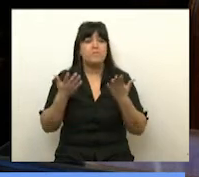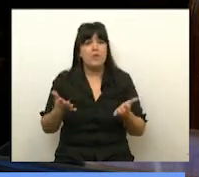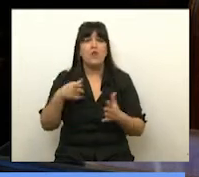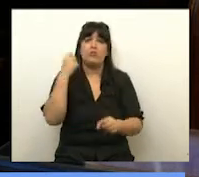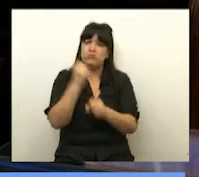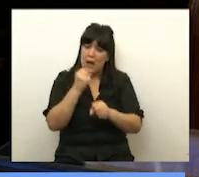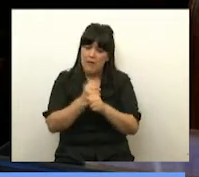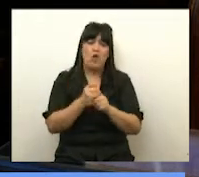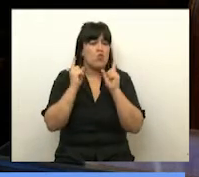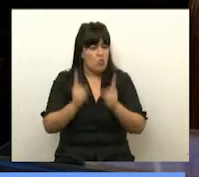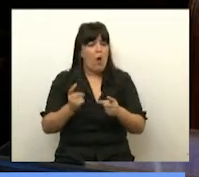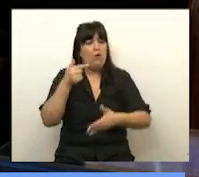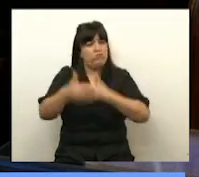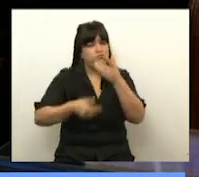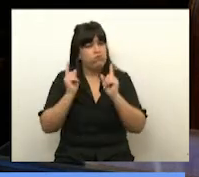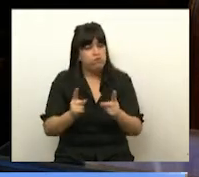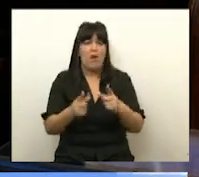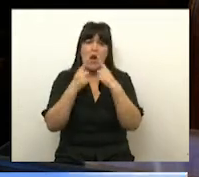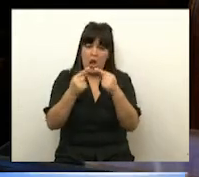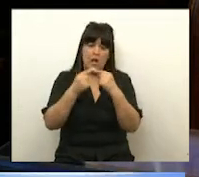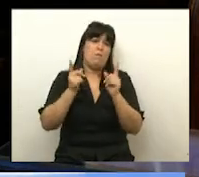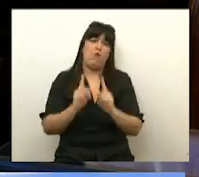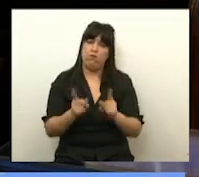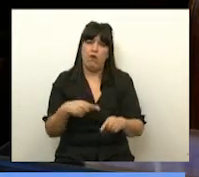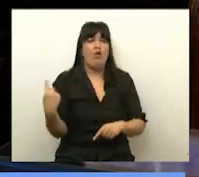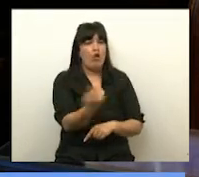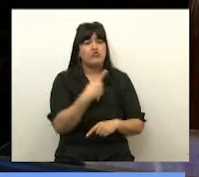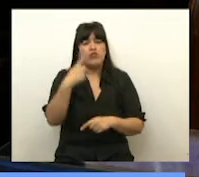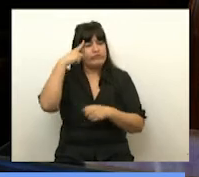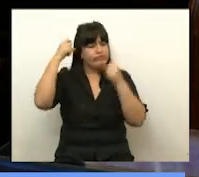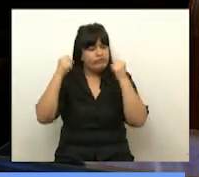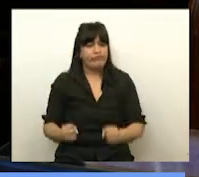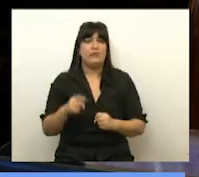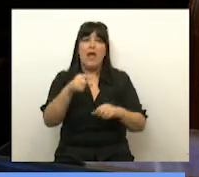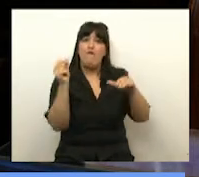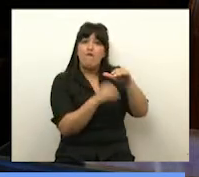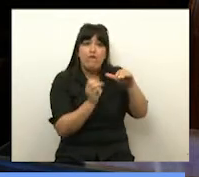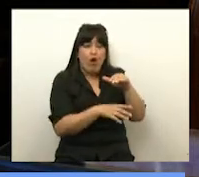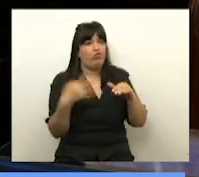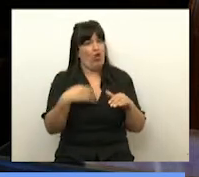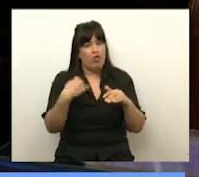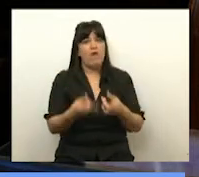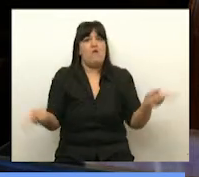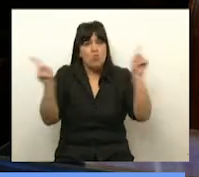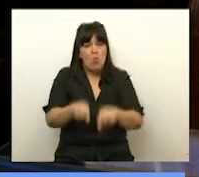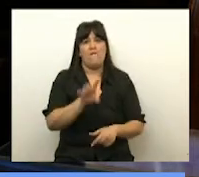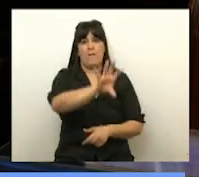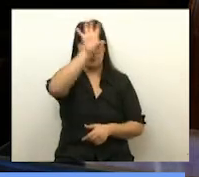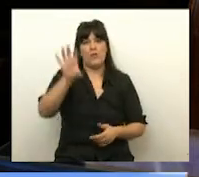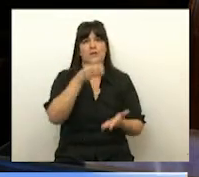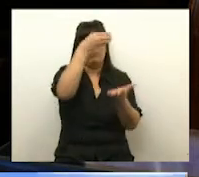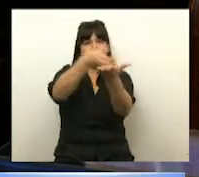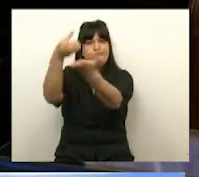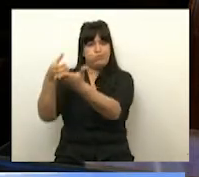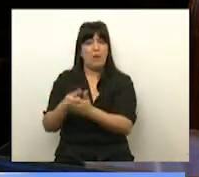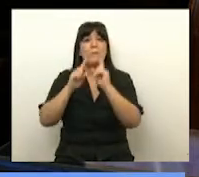vamos a seguir adelante, vamos a seguir reclamando y estamos totalmente convencidos que es un fondo que tiene que volver a las provincias, pero fundamentalmente tiene